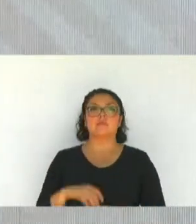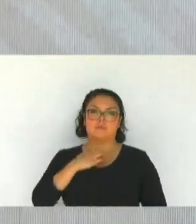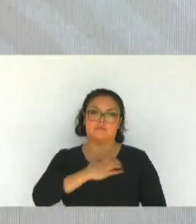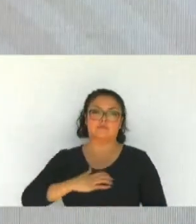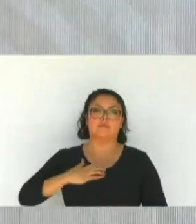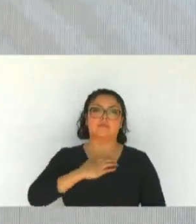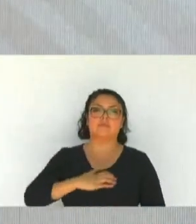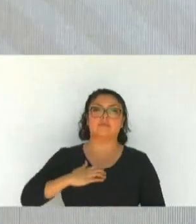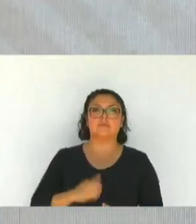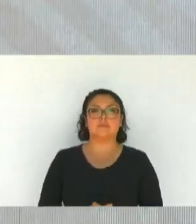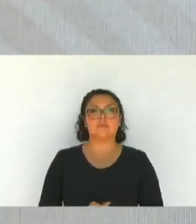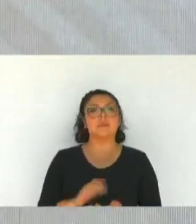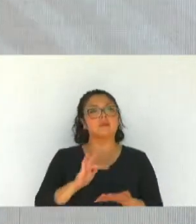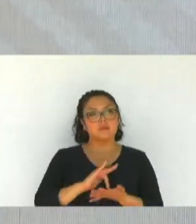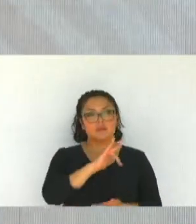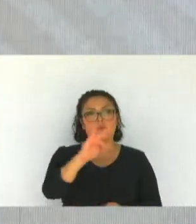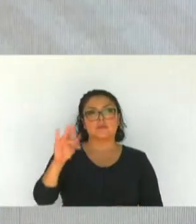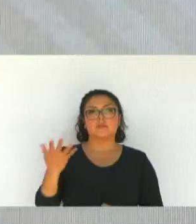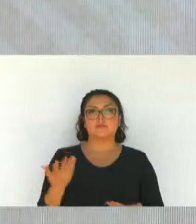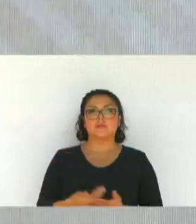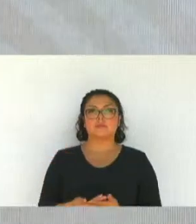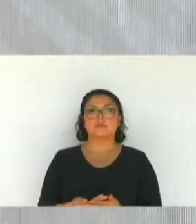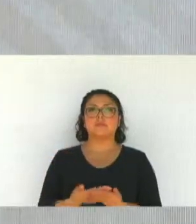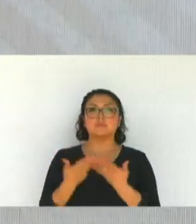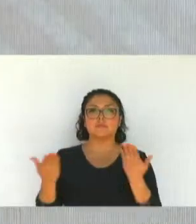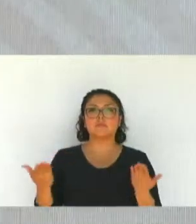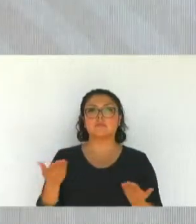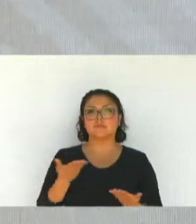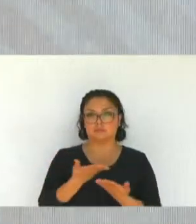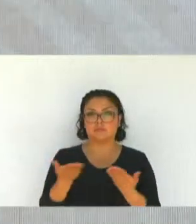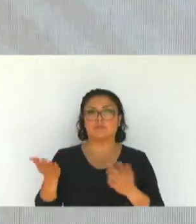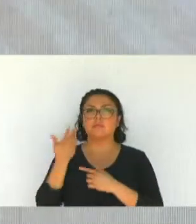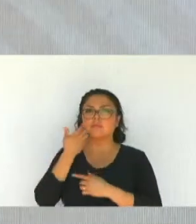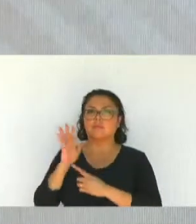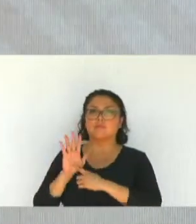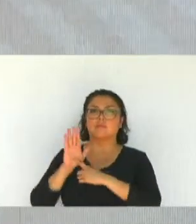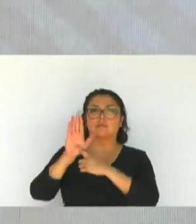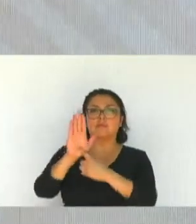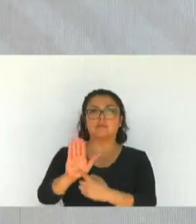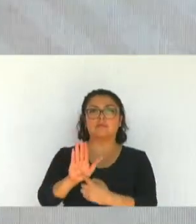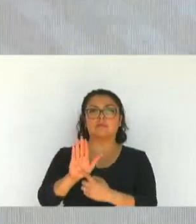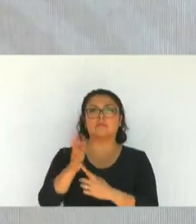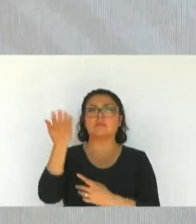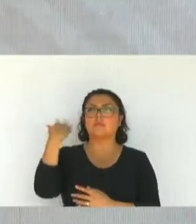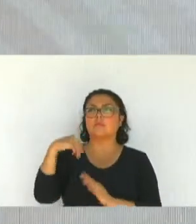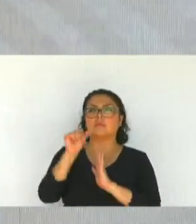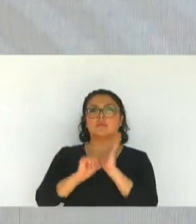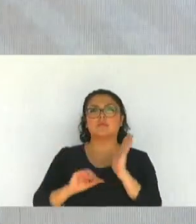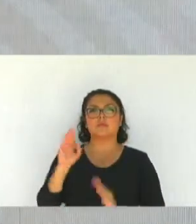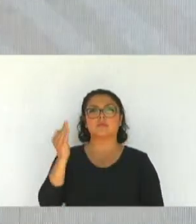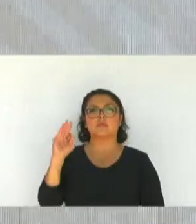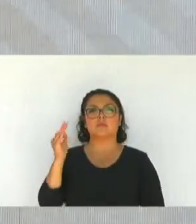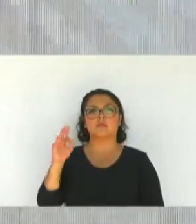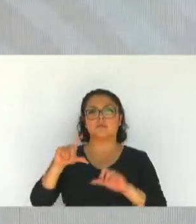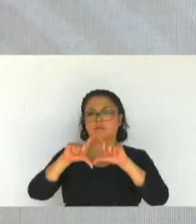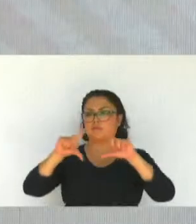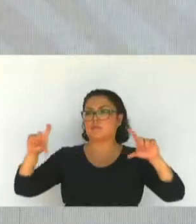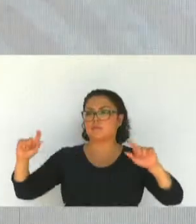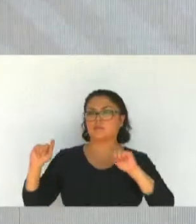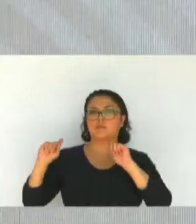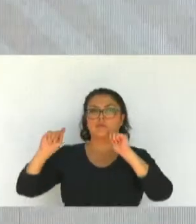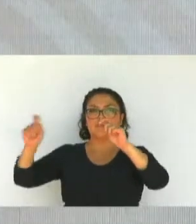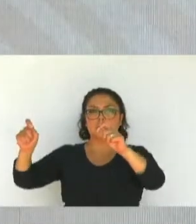esta oportunidad de dirigirme a ustedes con un pensamiento que fue colocado el mes de febrero en el edificio principal de este